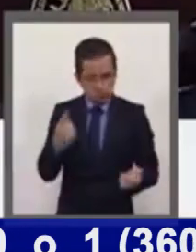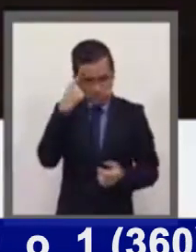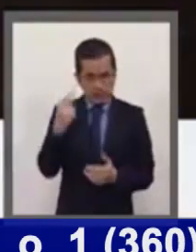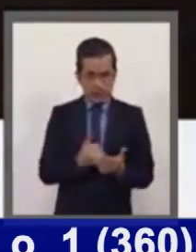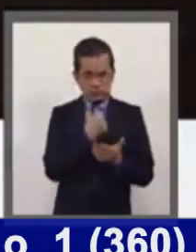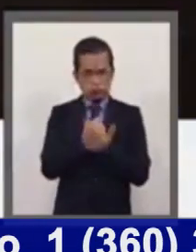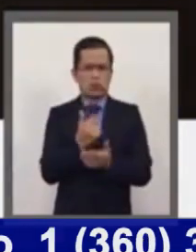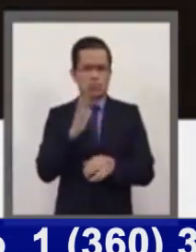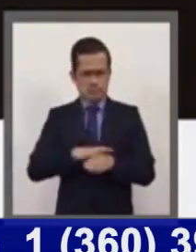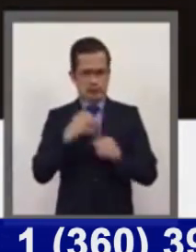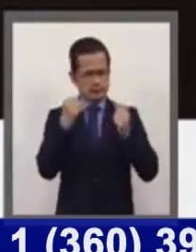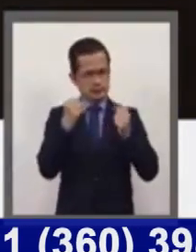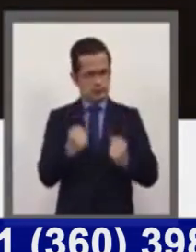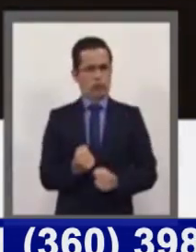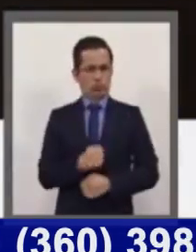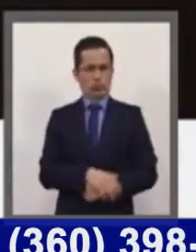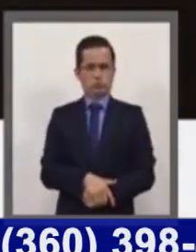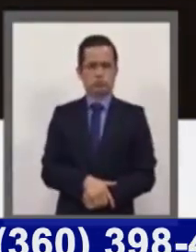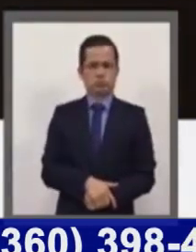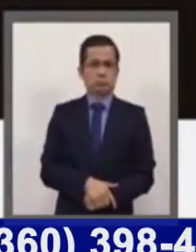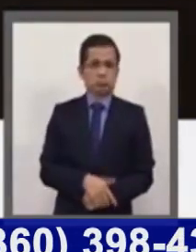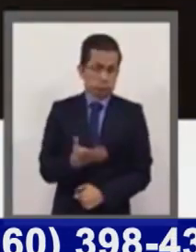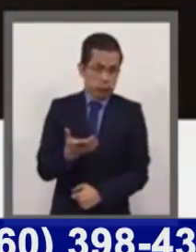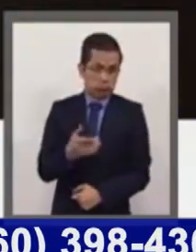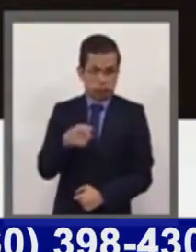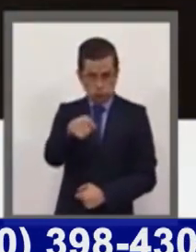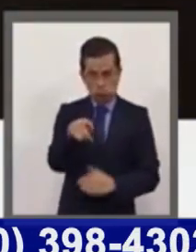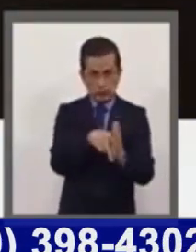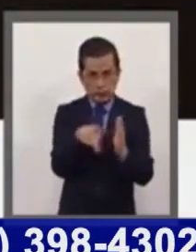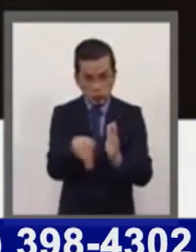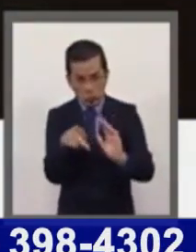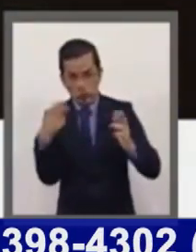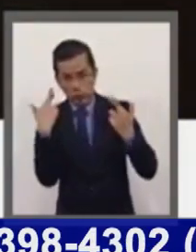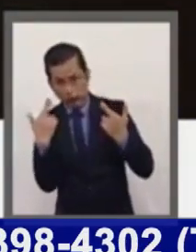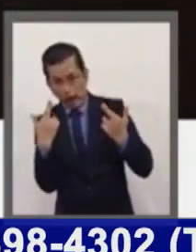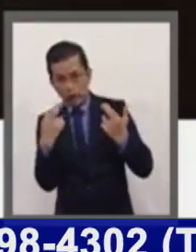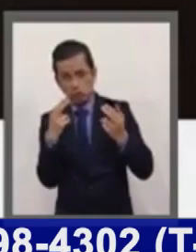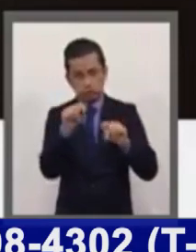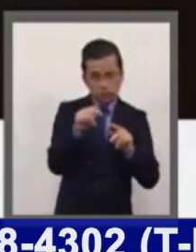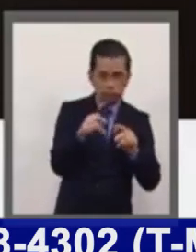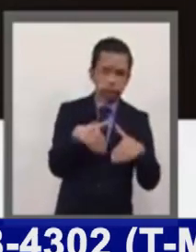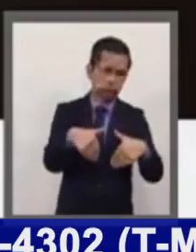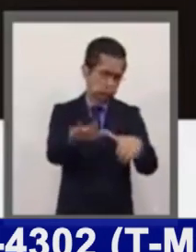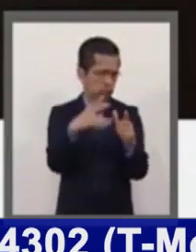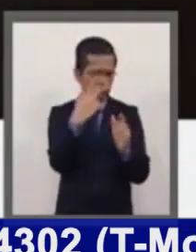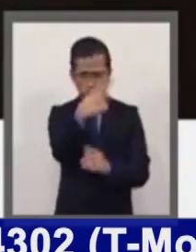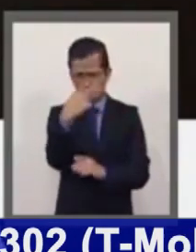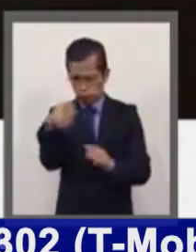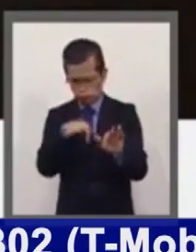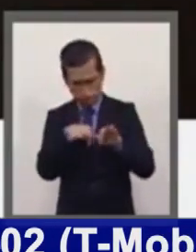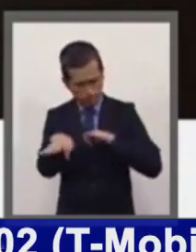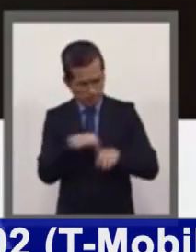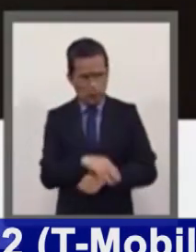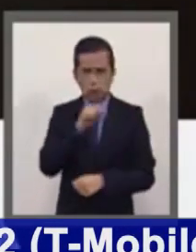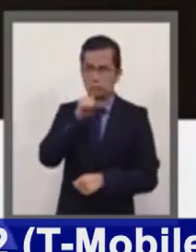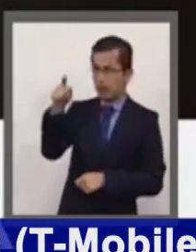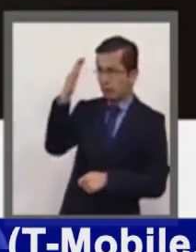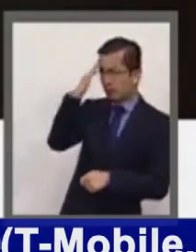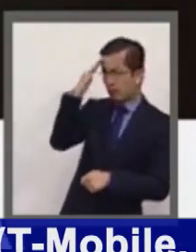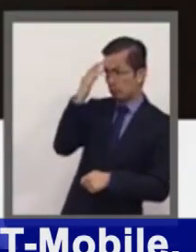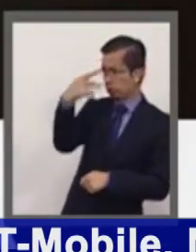ciudades más seguras. Que hagan su trabajo los medios y que también hagan su trabajo las